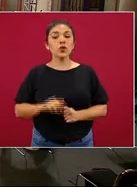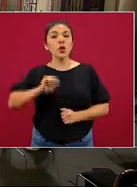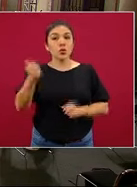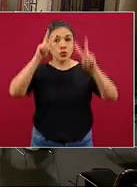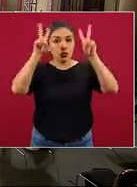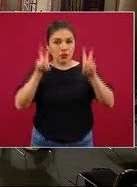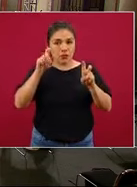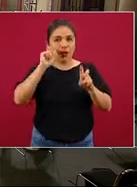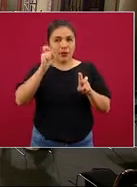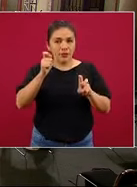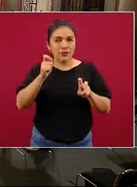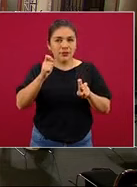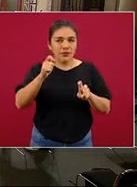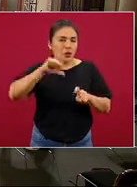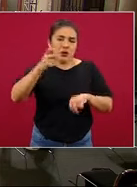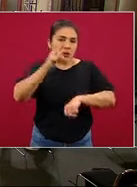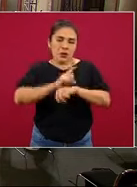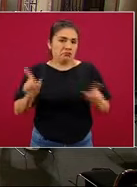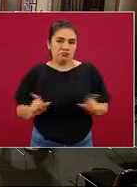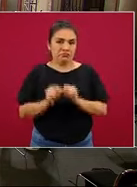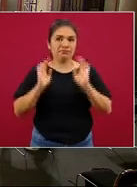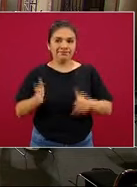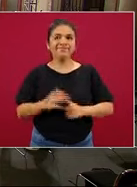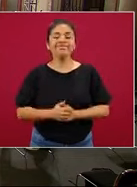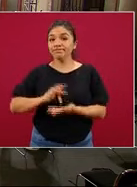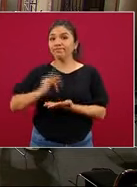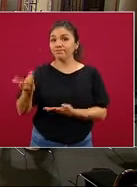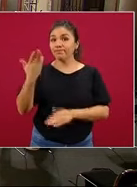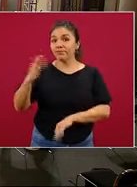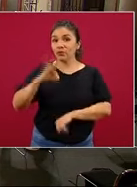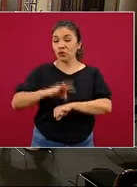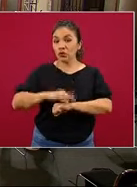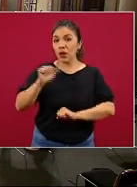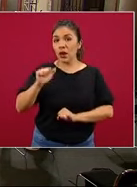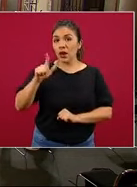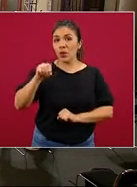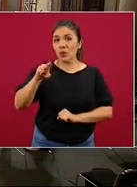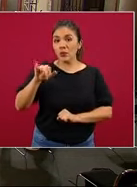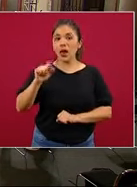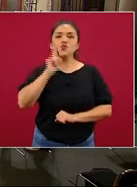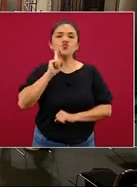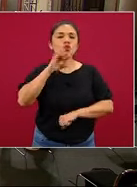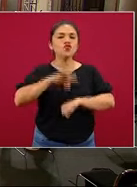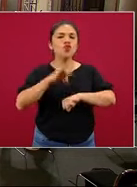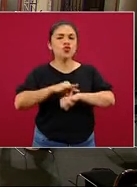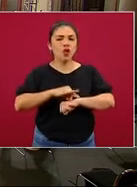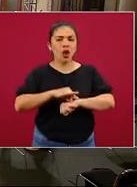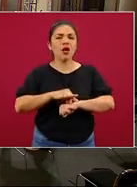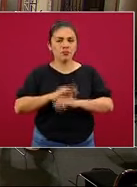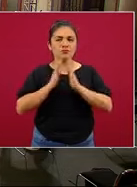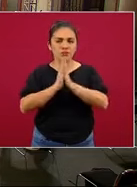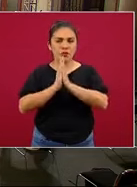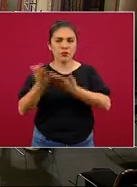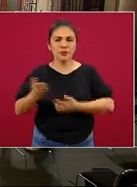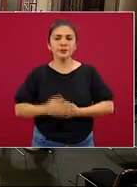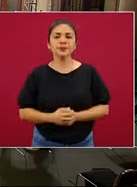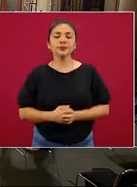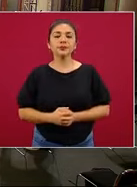la actualización para el día de hoy. Gracias. Doctora Lumía, doctora Nocamendi, por favor. Muchas gracias.